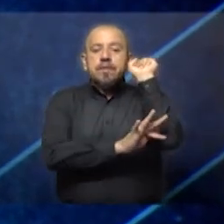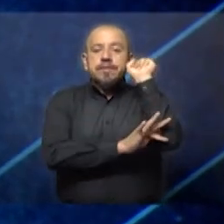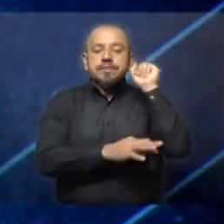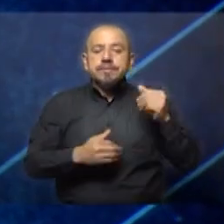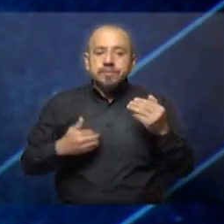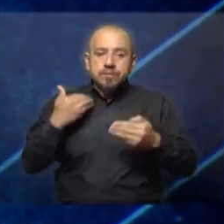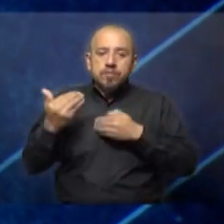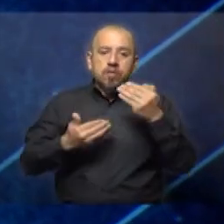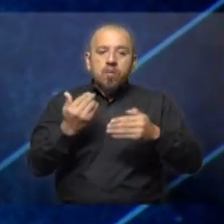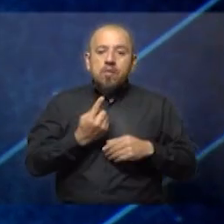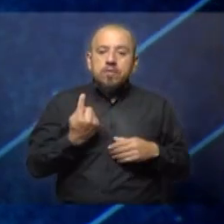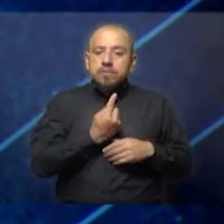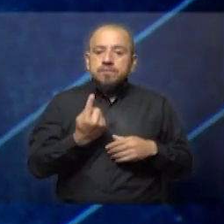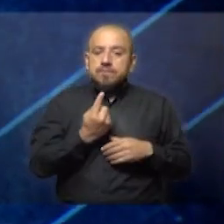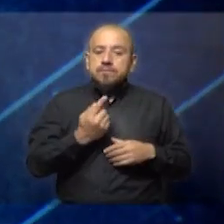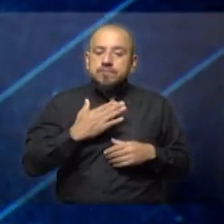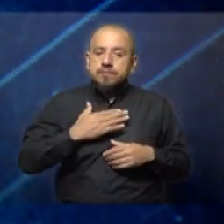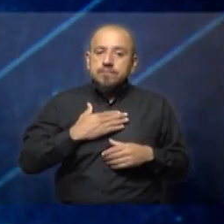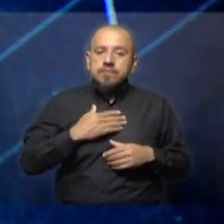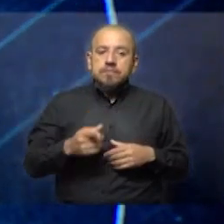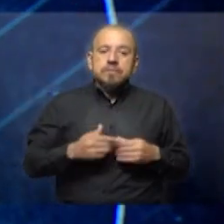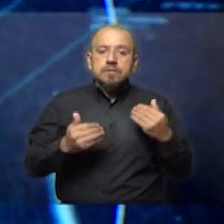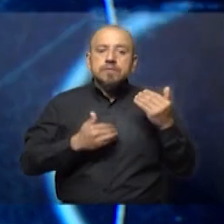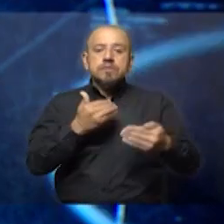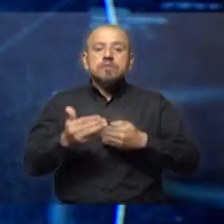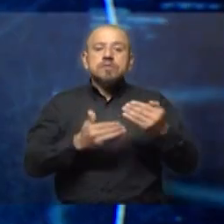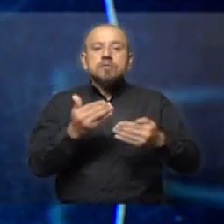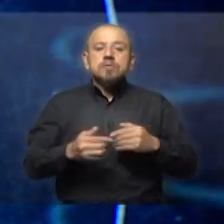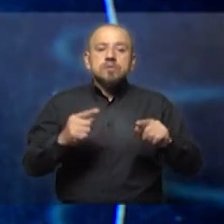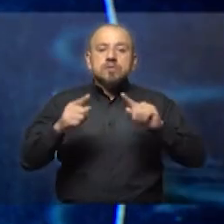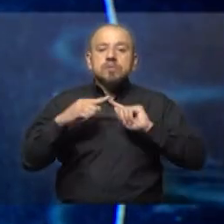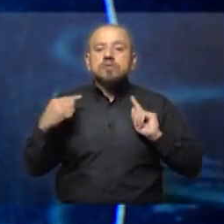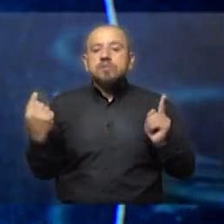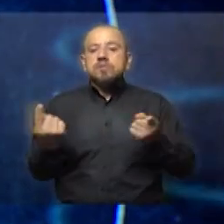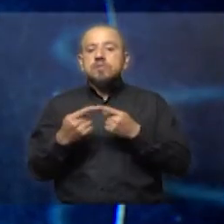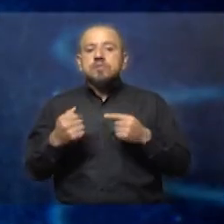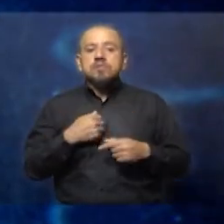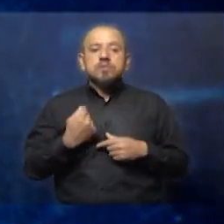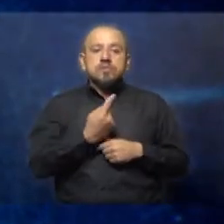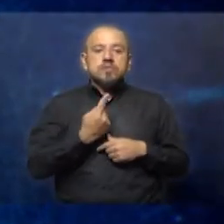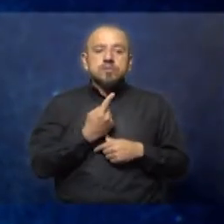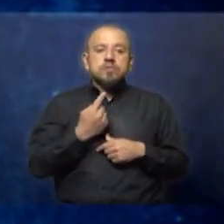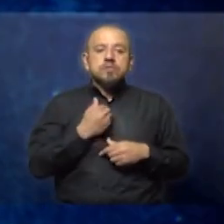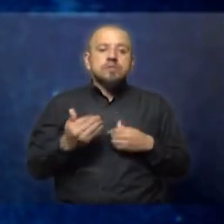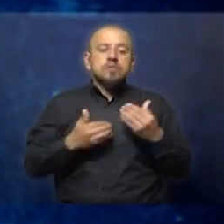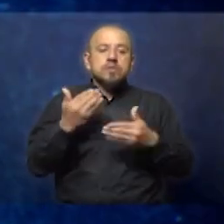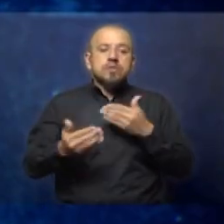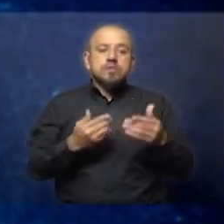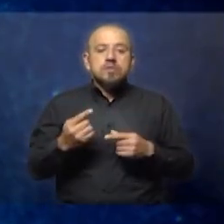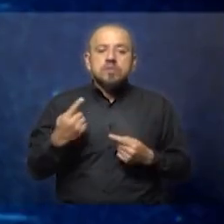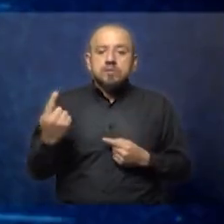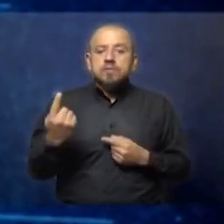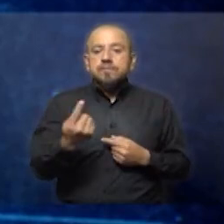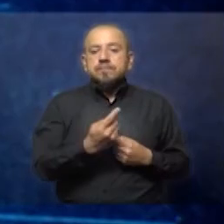individual íntimo y a su vez es un proceso colectivo el proceso íntimo lleva el tiempo de cada quien